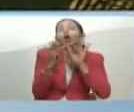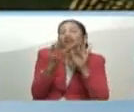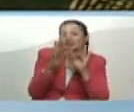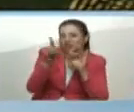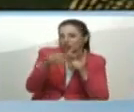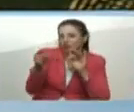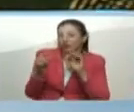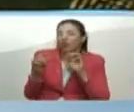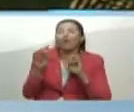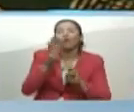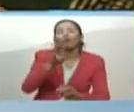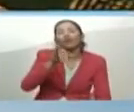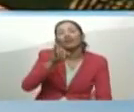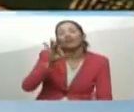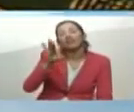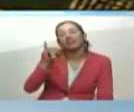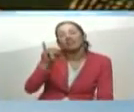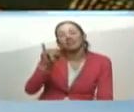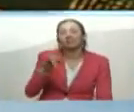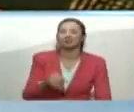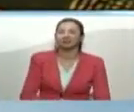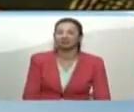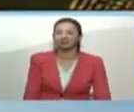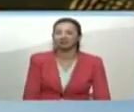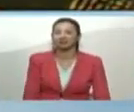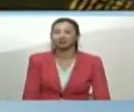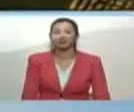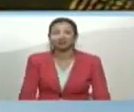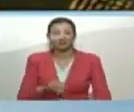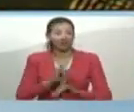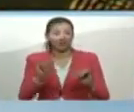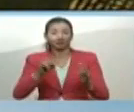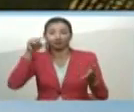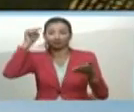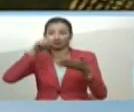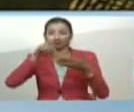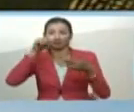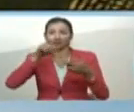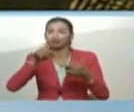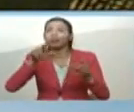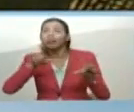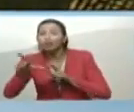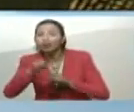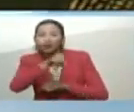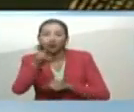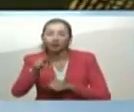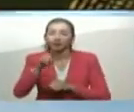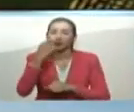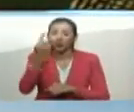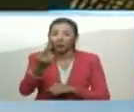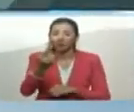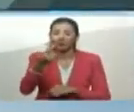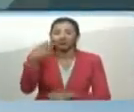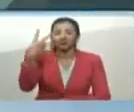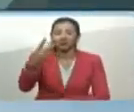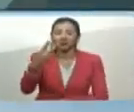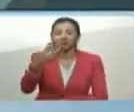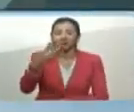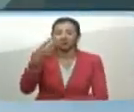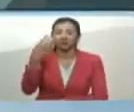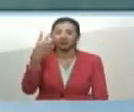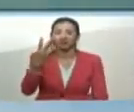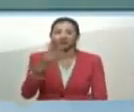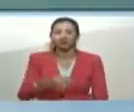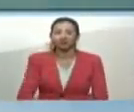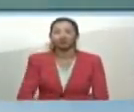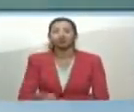¿Con el wifi? Bueno, yo me voy de frente, voy. Todo el mundo preparado. A la una, a las dos, a las tres,